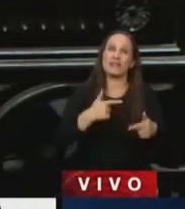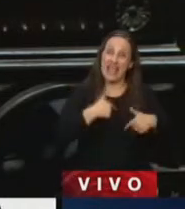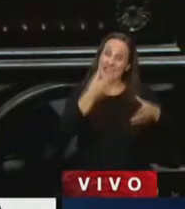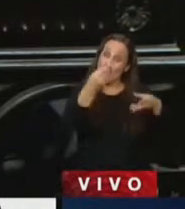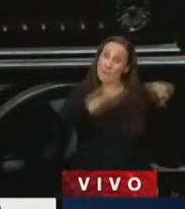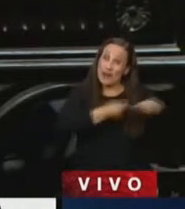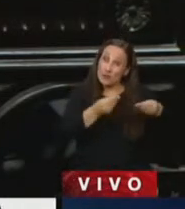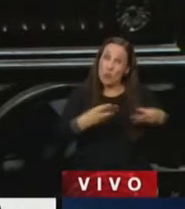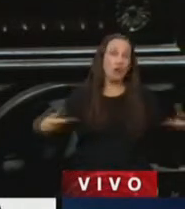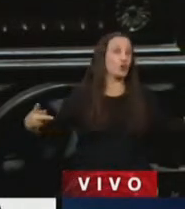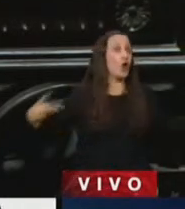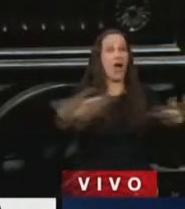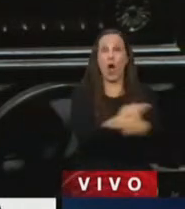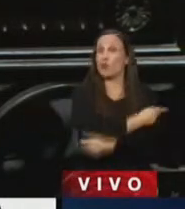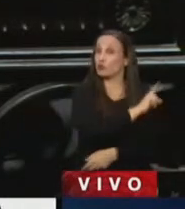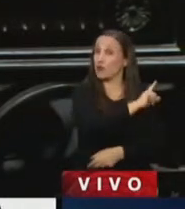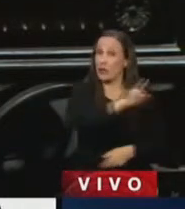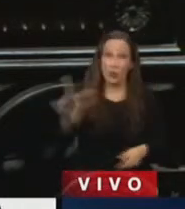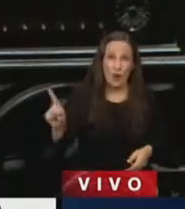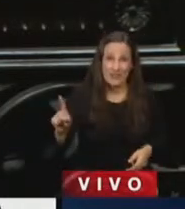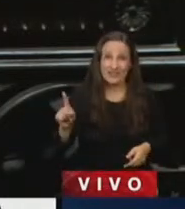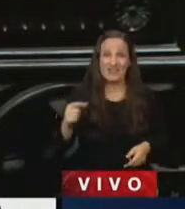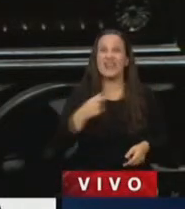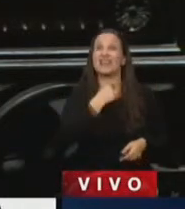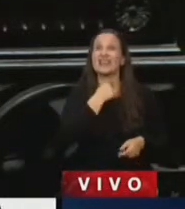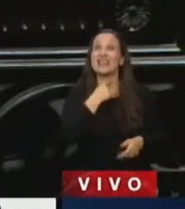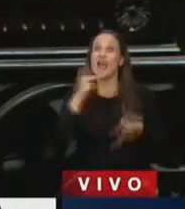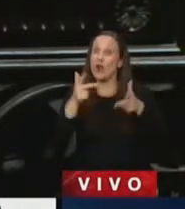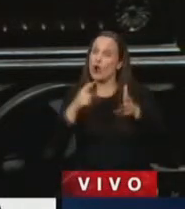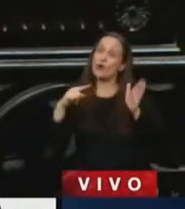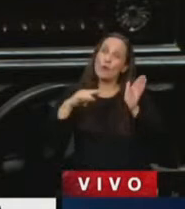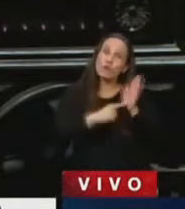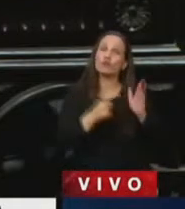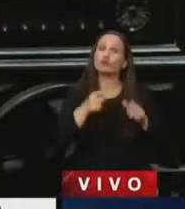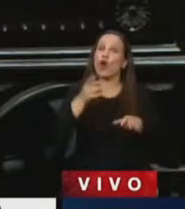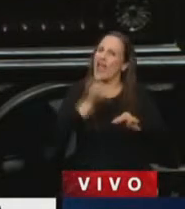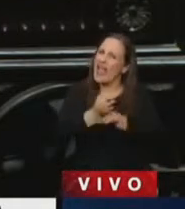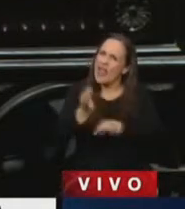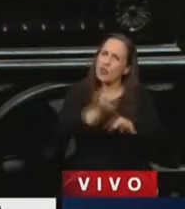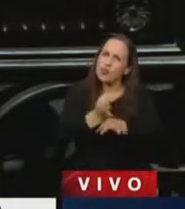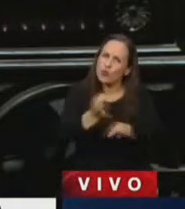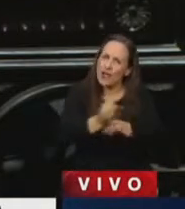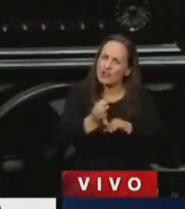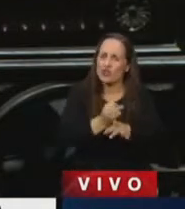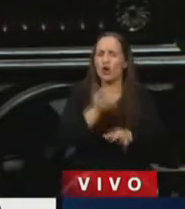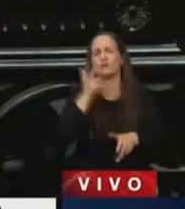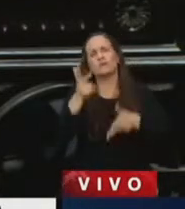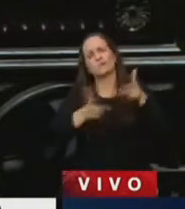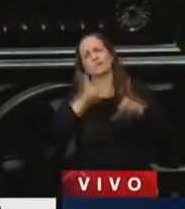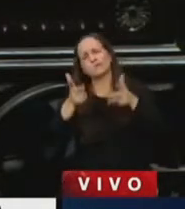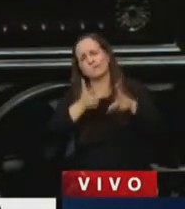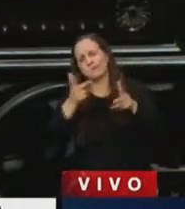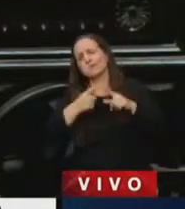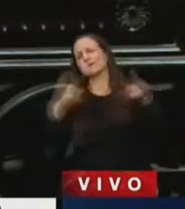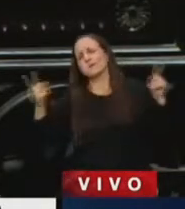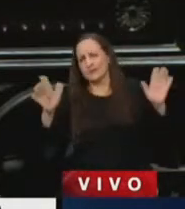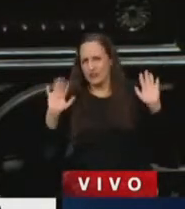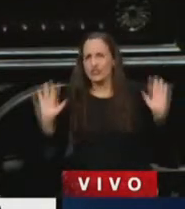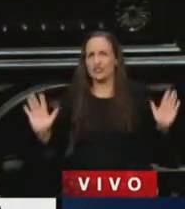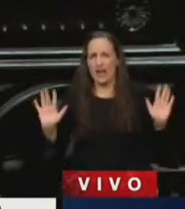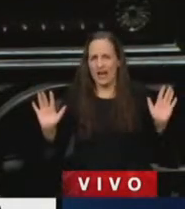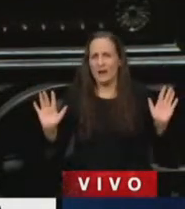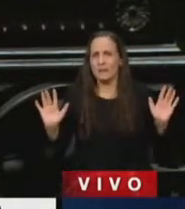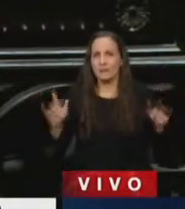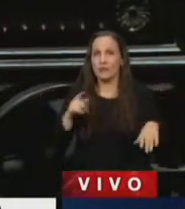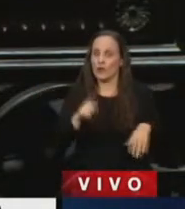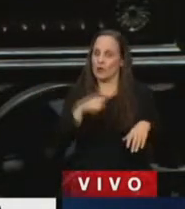le convenga vivir en inflación. ¿Eh? No sé, pienso, no sé qué piensan ustedes. No, además la inflación